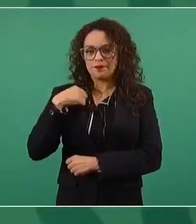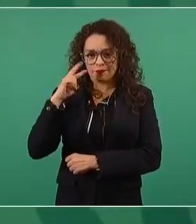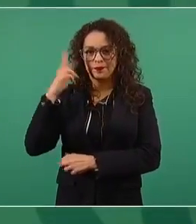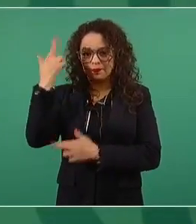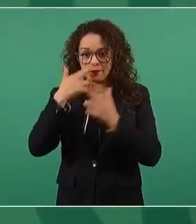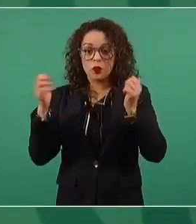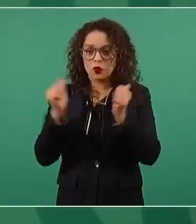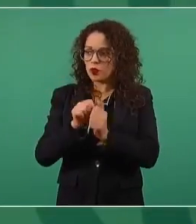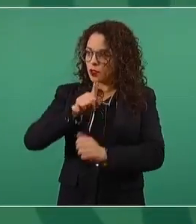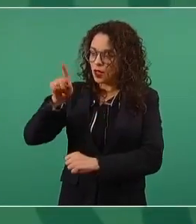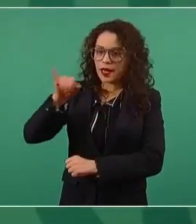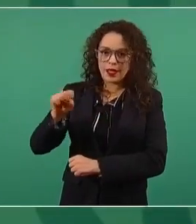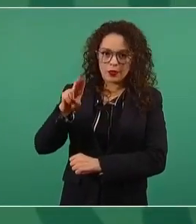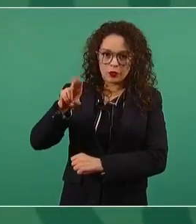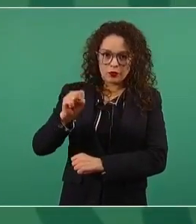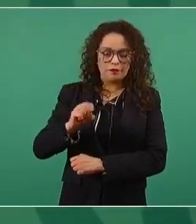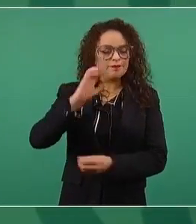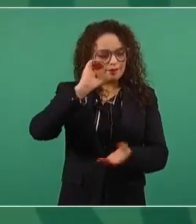Jesús.